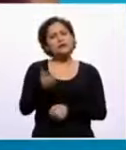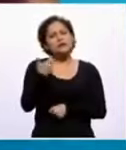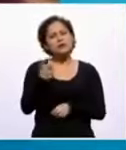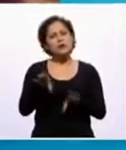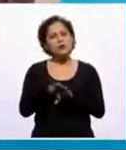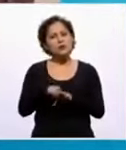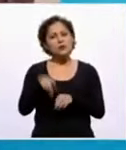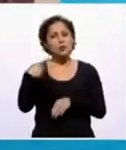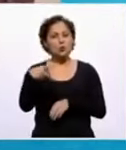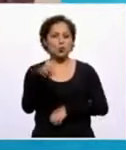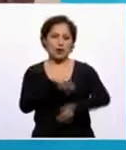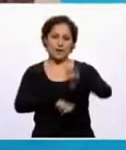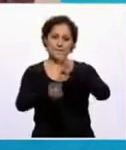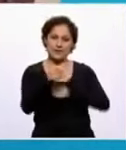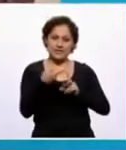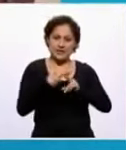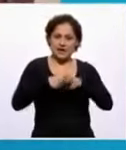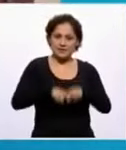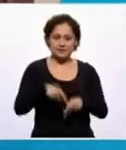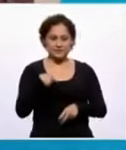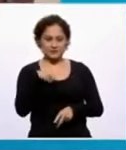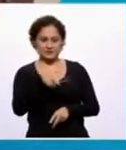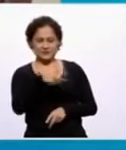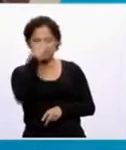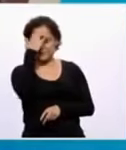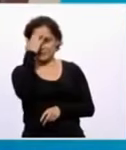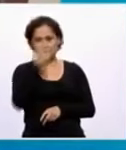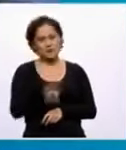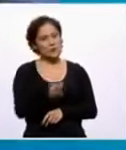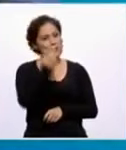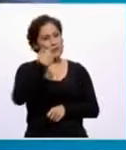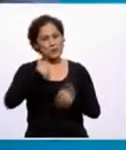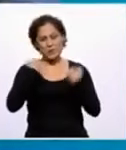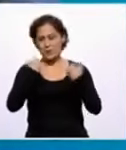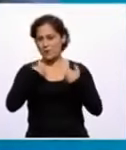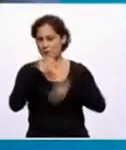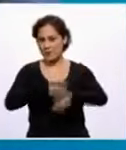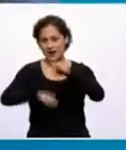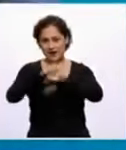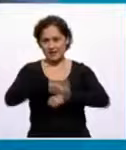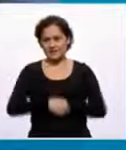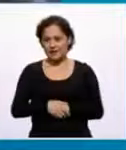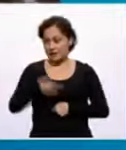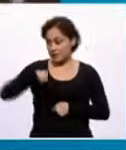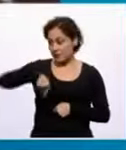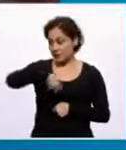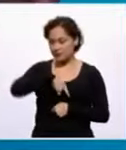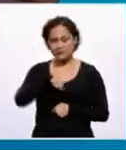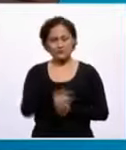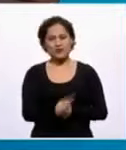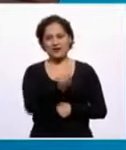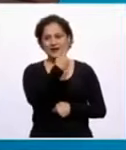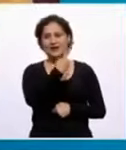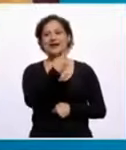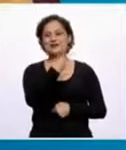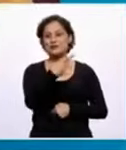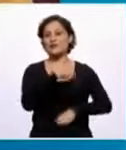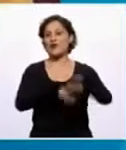más joven que yo conozco. De todos nuestros amigos, él es el que tiene su compañía.